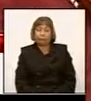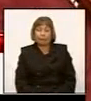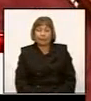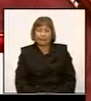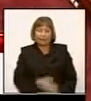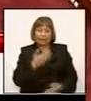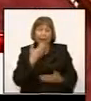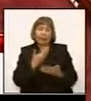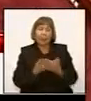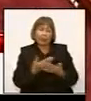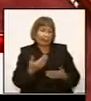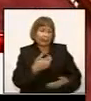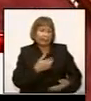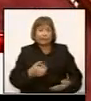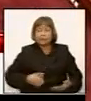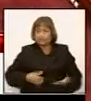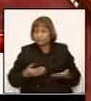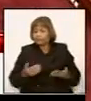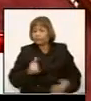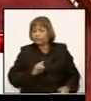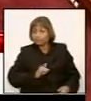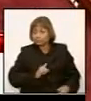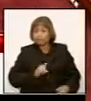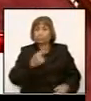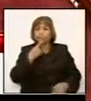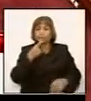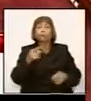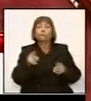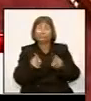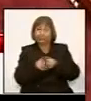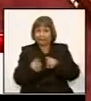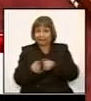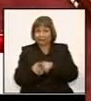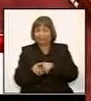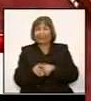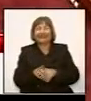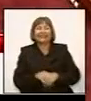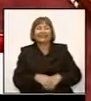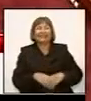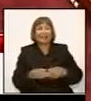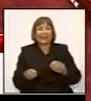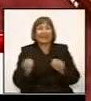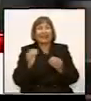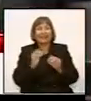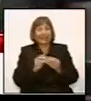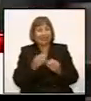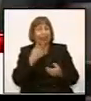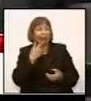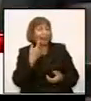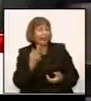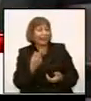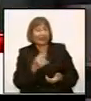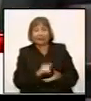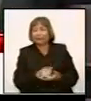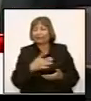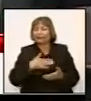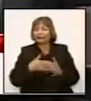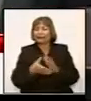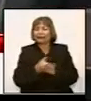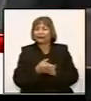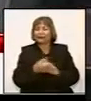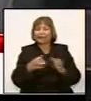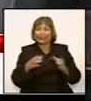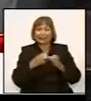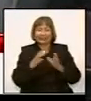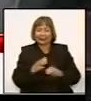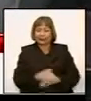Gracias, presidente. Yo quiero también complementar un poco lo manifestado por mi colega, la congresista.